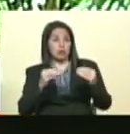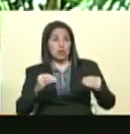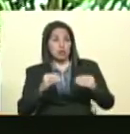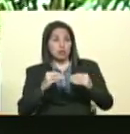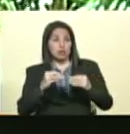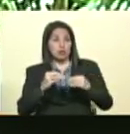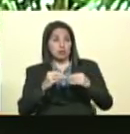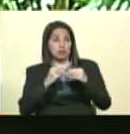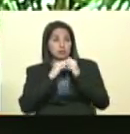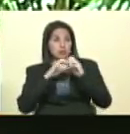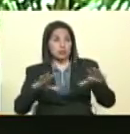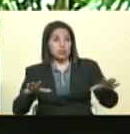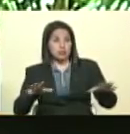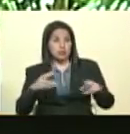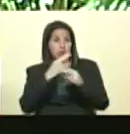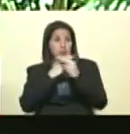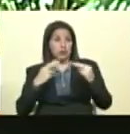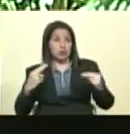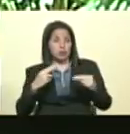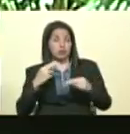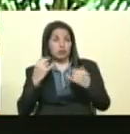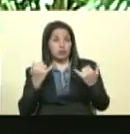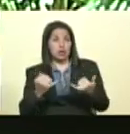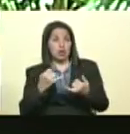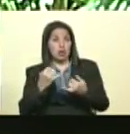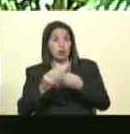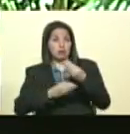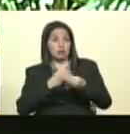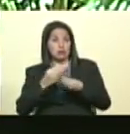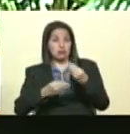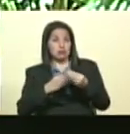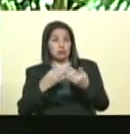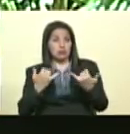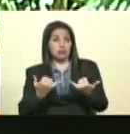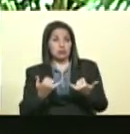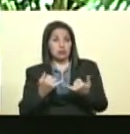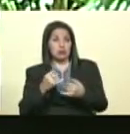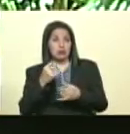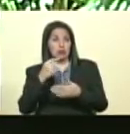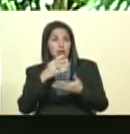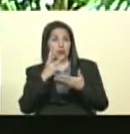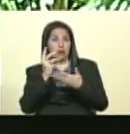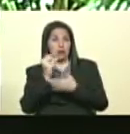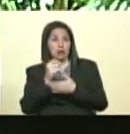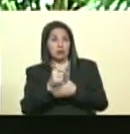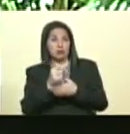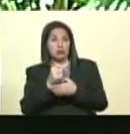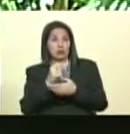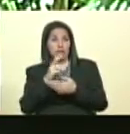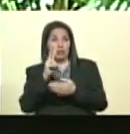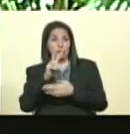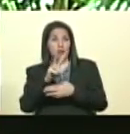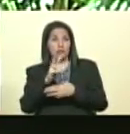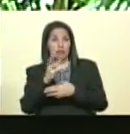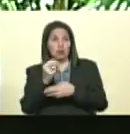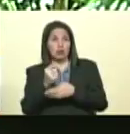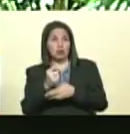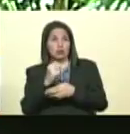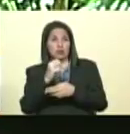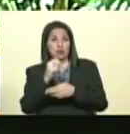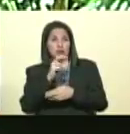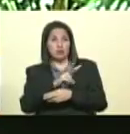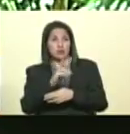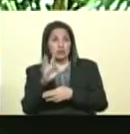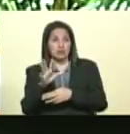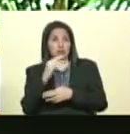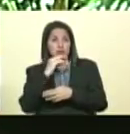se han comprometido con esta convención en el artículo, en la cláusula 2 y en la cláusula 25, a convertirse en guardianes